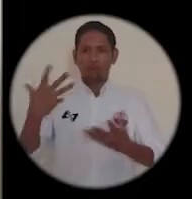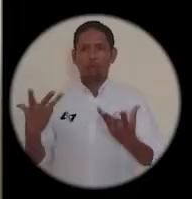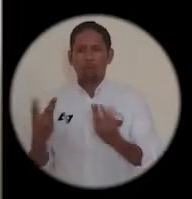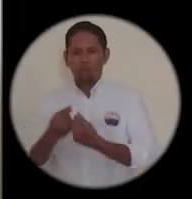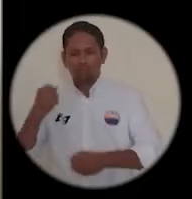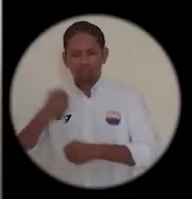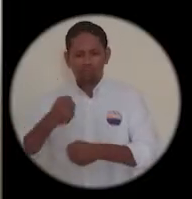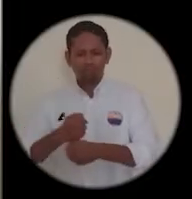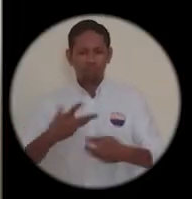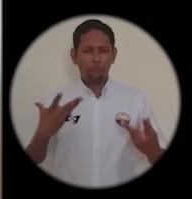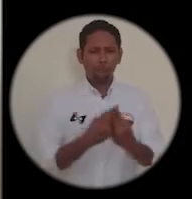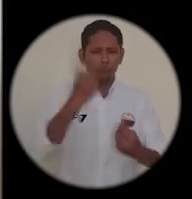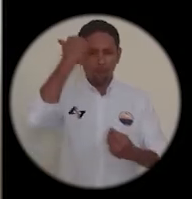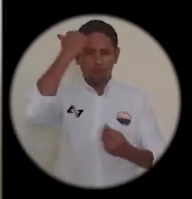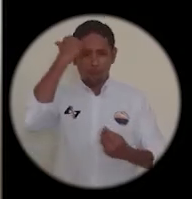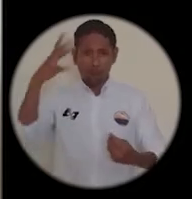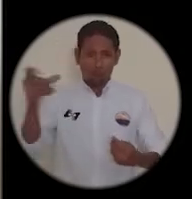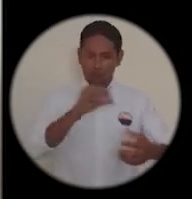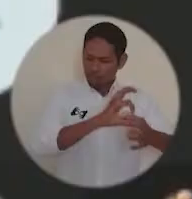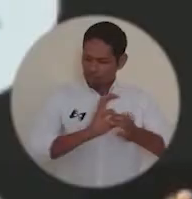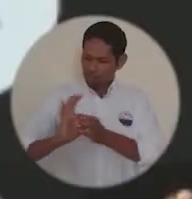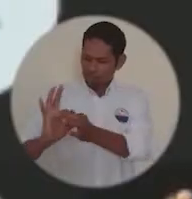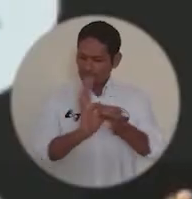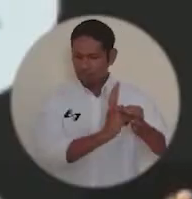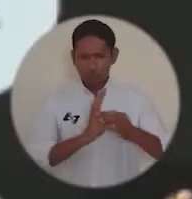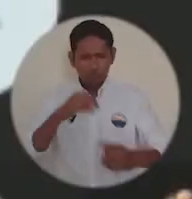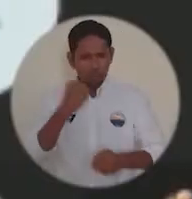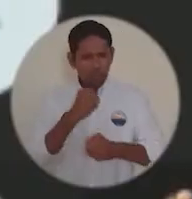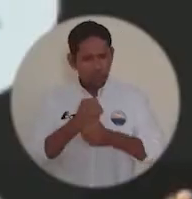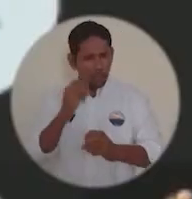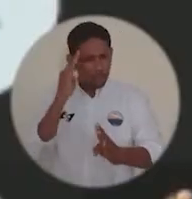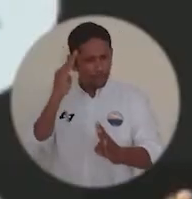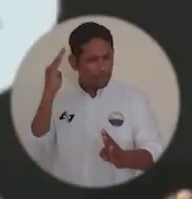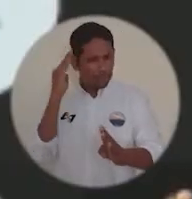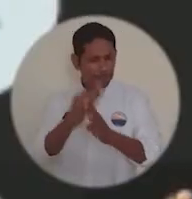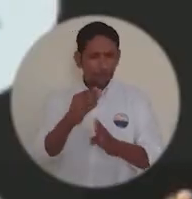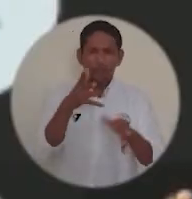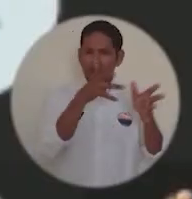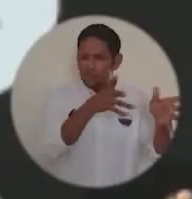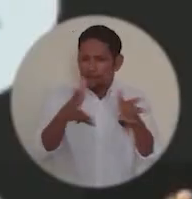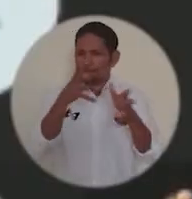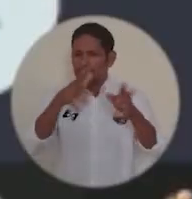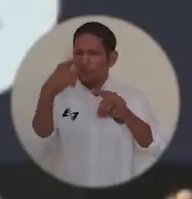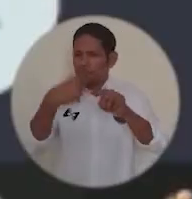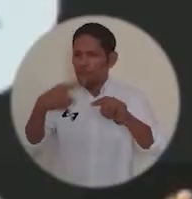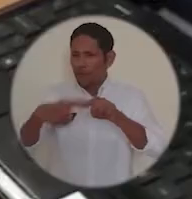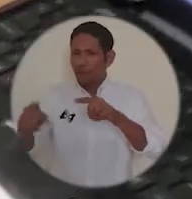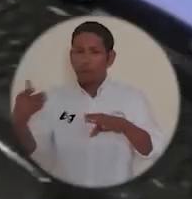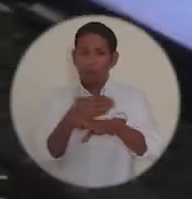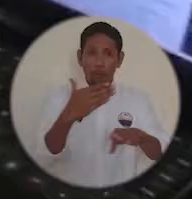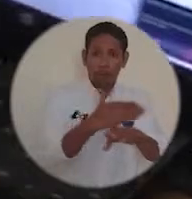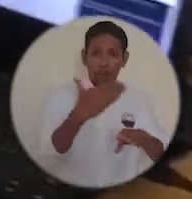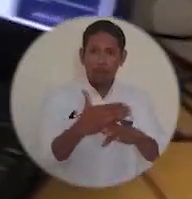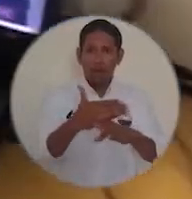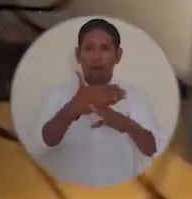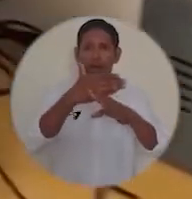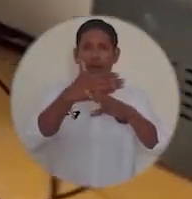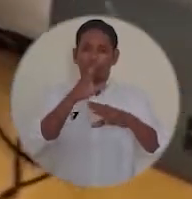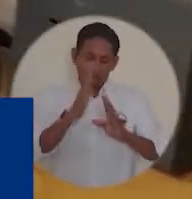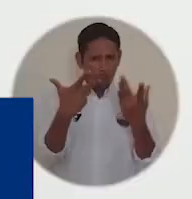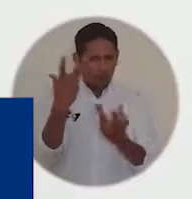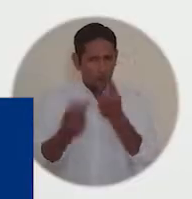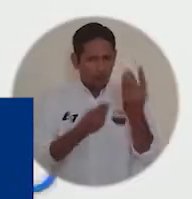universitarios trabajan unidos para seguir avanzando, para aprender y enseñar de nuevas maneras, para sobreponerse a la adversidad y seguir creciendo